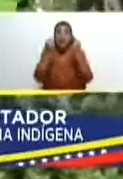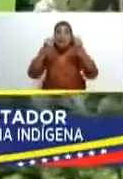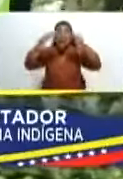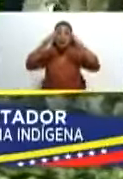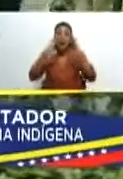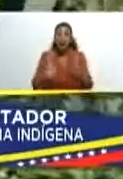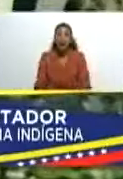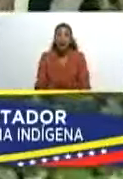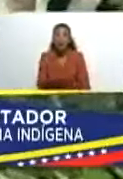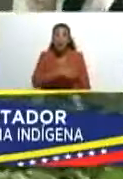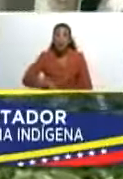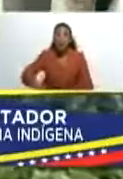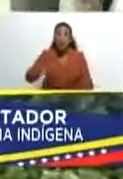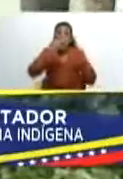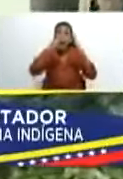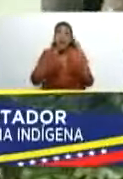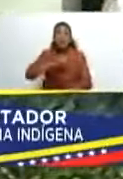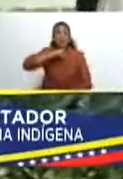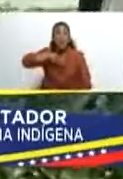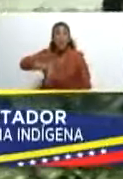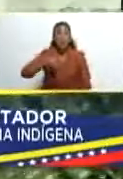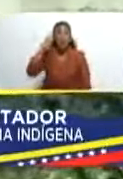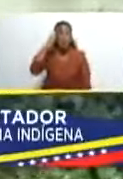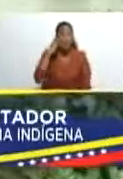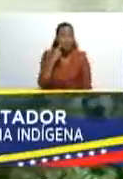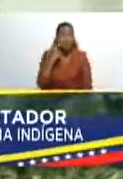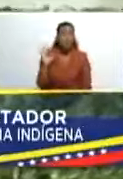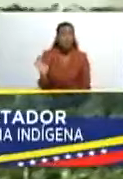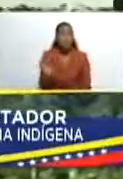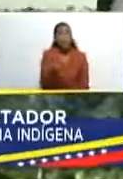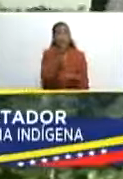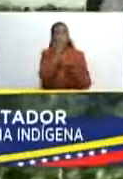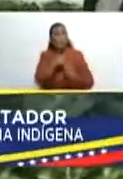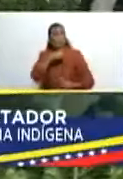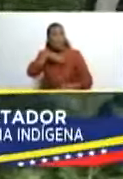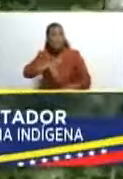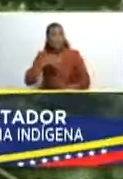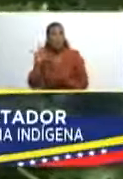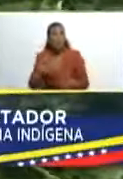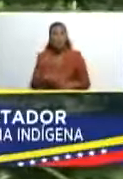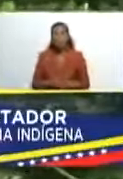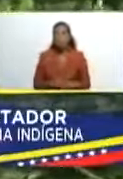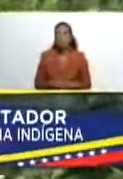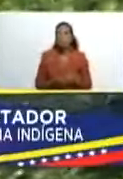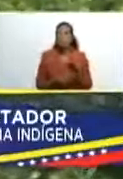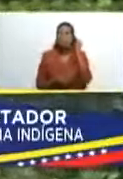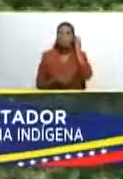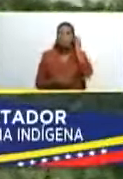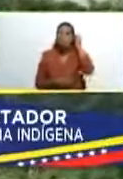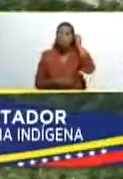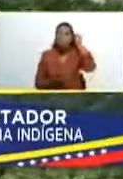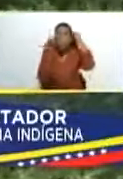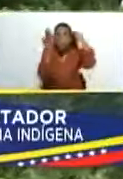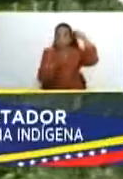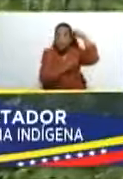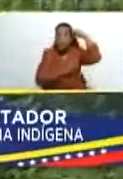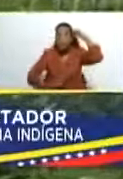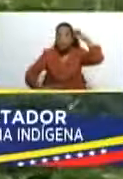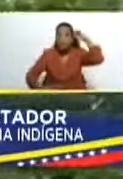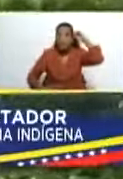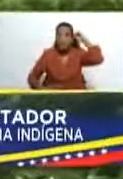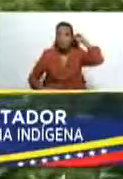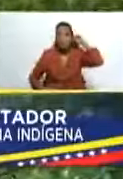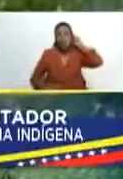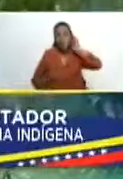parte de esta cuadra, parte de esta casa. ¿Ah? ¿Qué me dices, directora? Bueno, comandante, ahora vamos